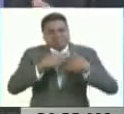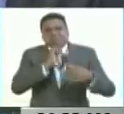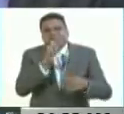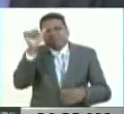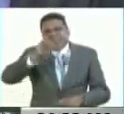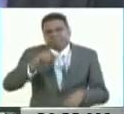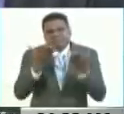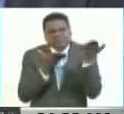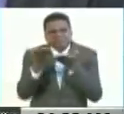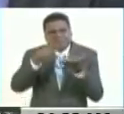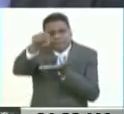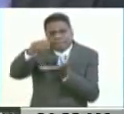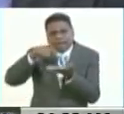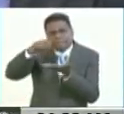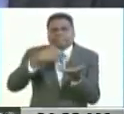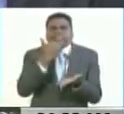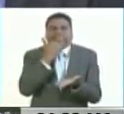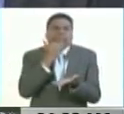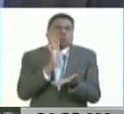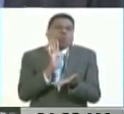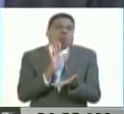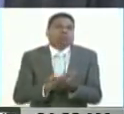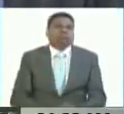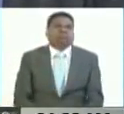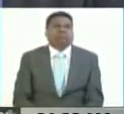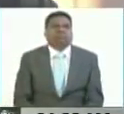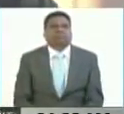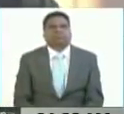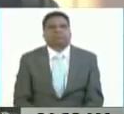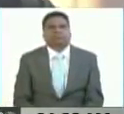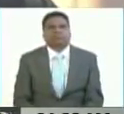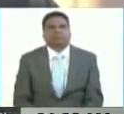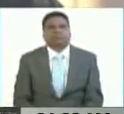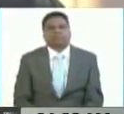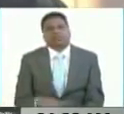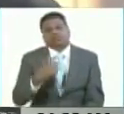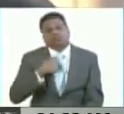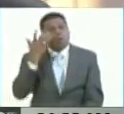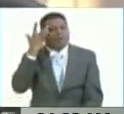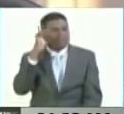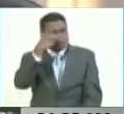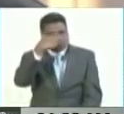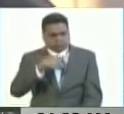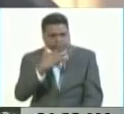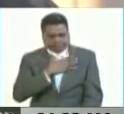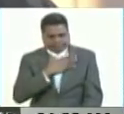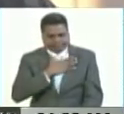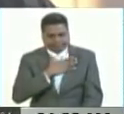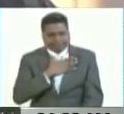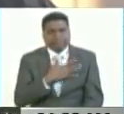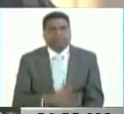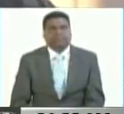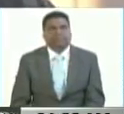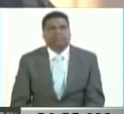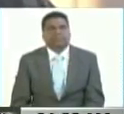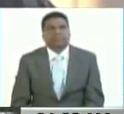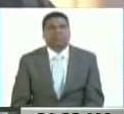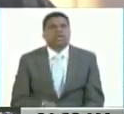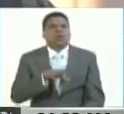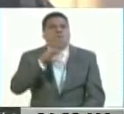un mal servicio en los sistemas informáticos. Para mí que ahí, o sea, técnicamente, para mí, fue un problema más